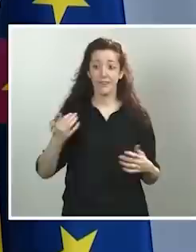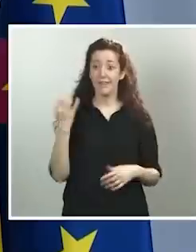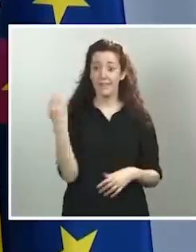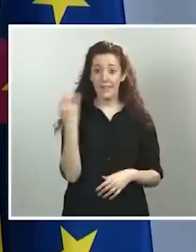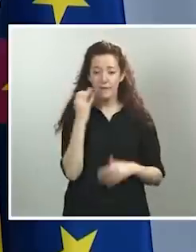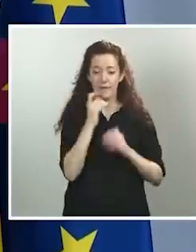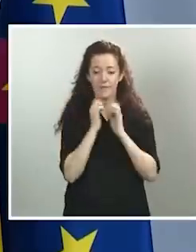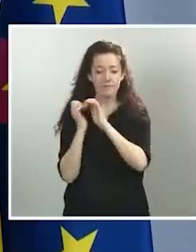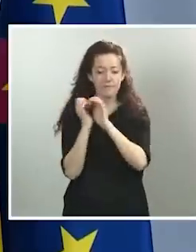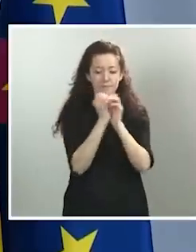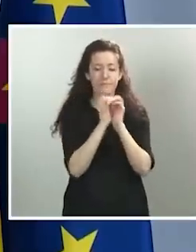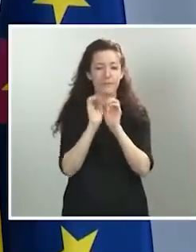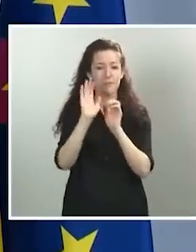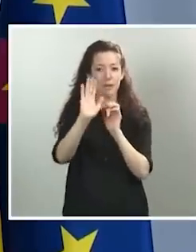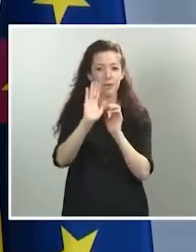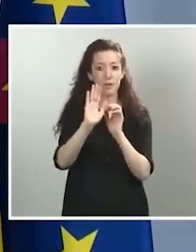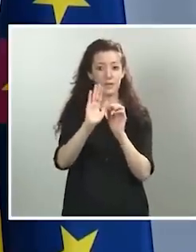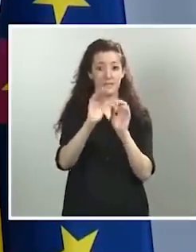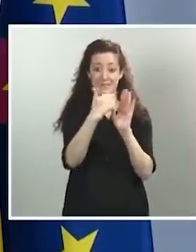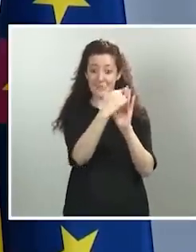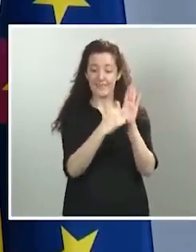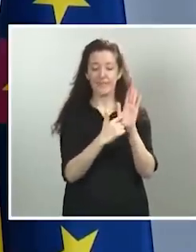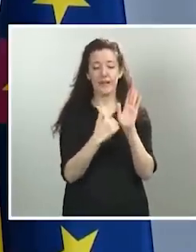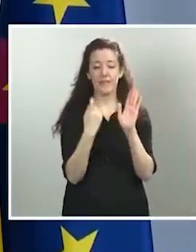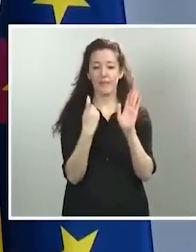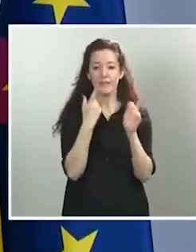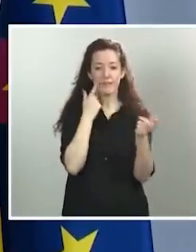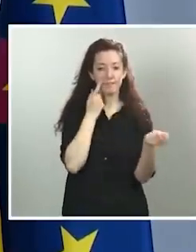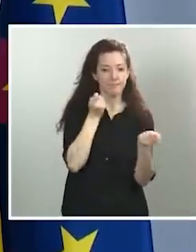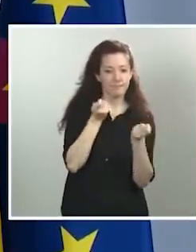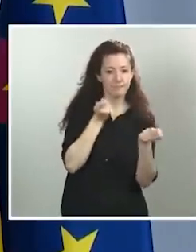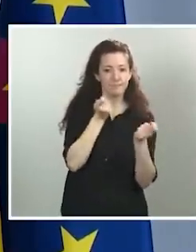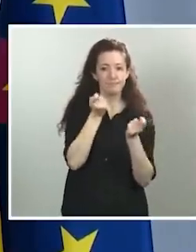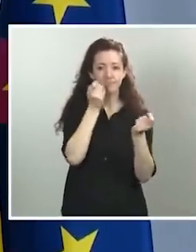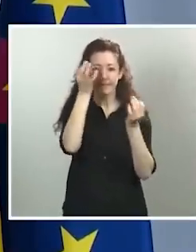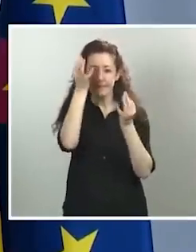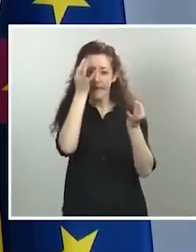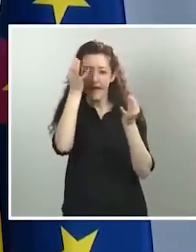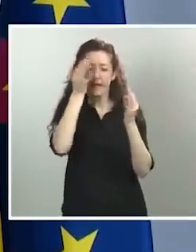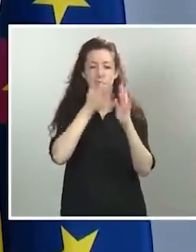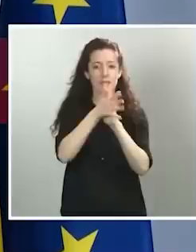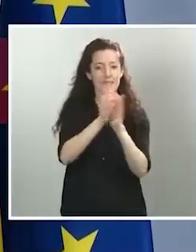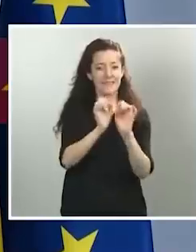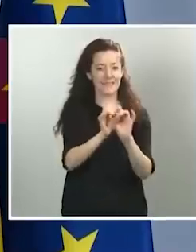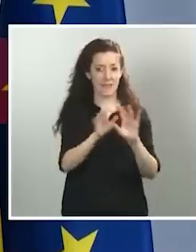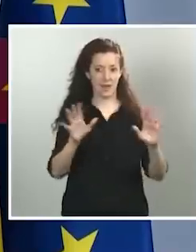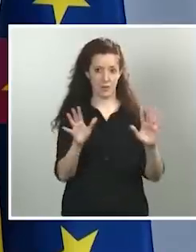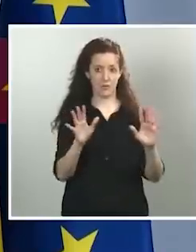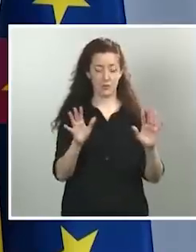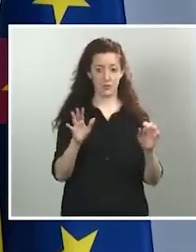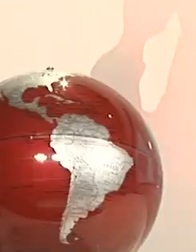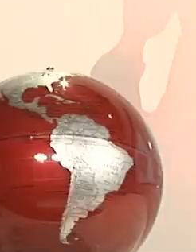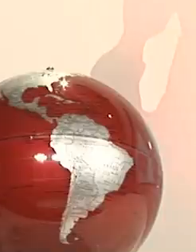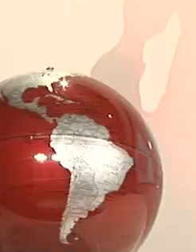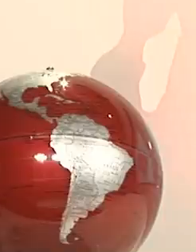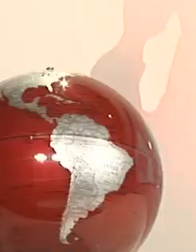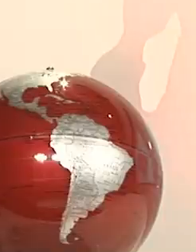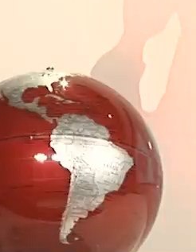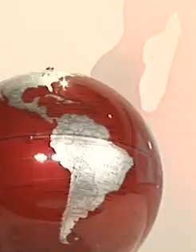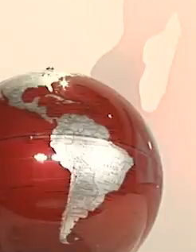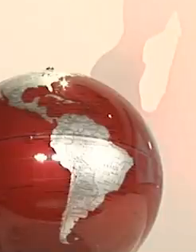normal. No tenemos un gobierno normal, que es distinto. Exactamente. Don José Luis,